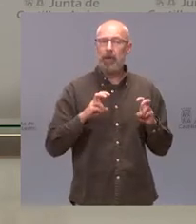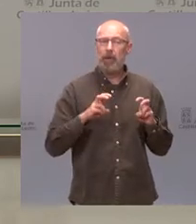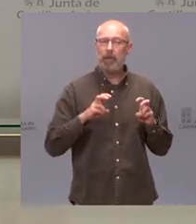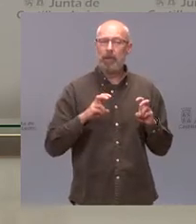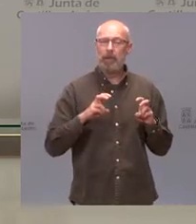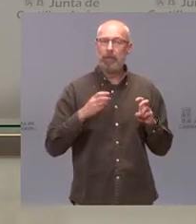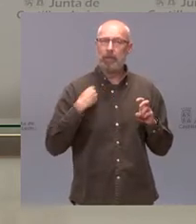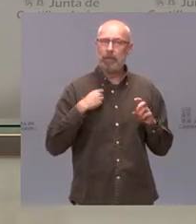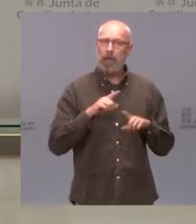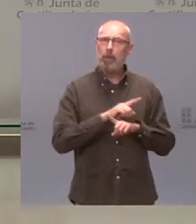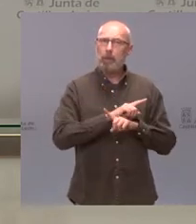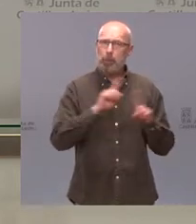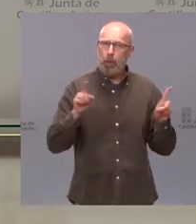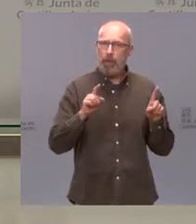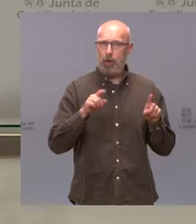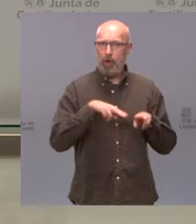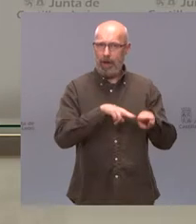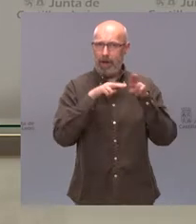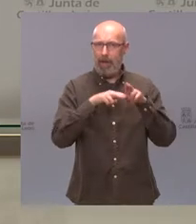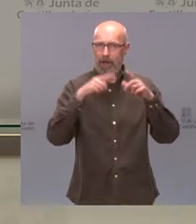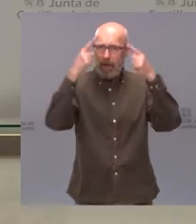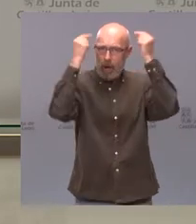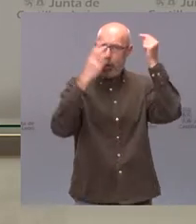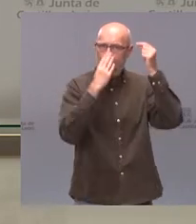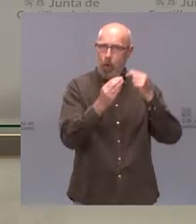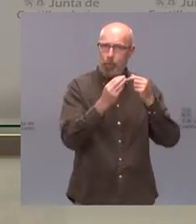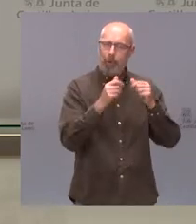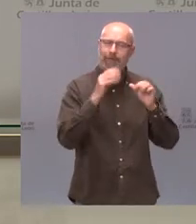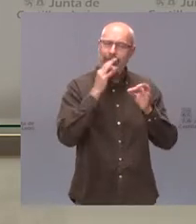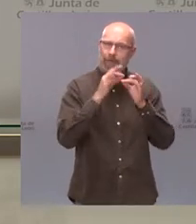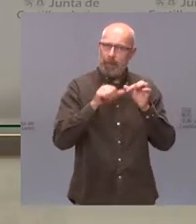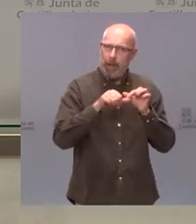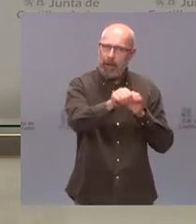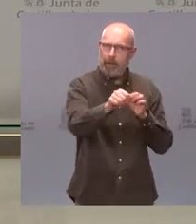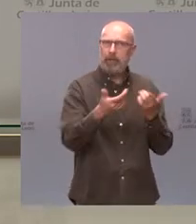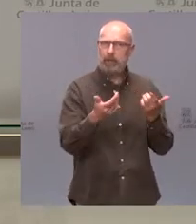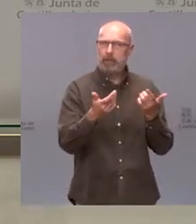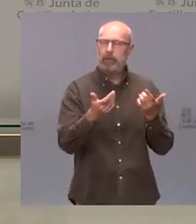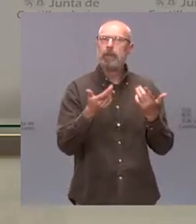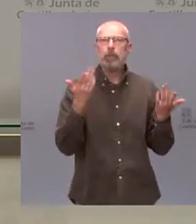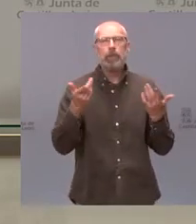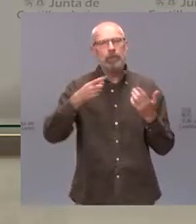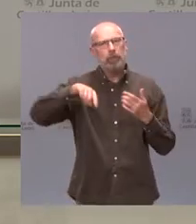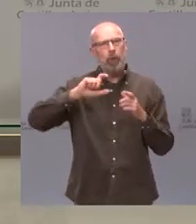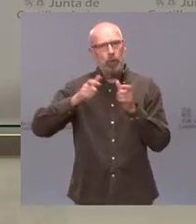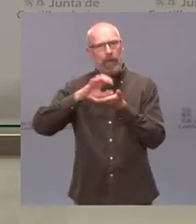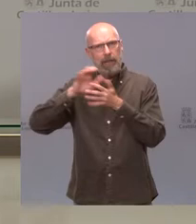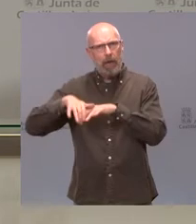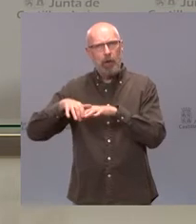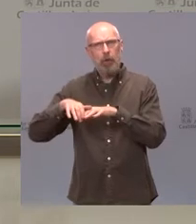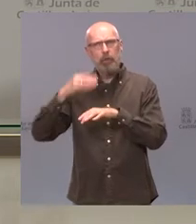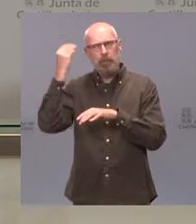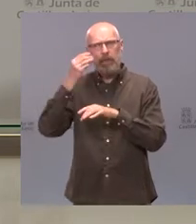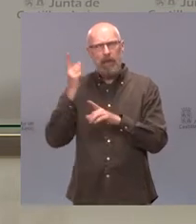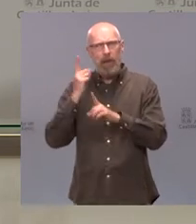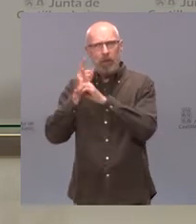del lobo a partir de septiembre. No sé si la Junta de Castilla y León tiene intención de emprender alguna acción legal. ¿Cómo